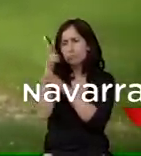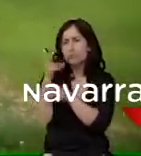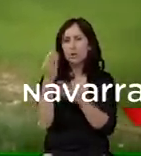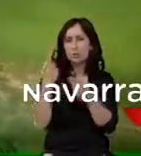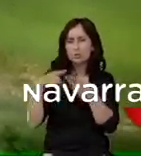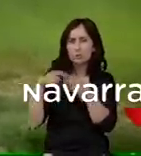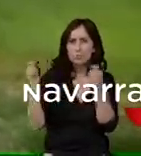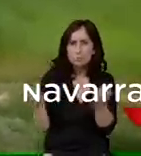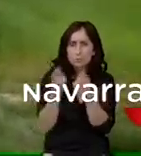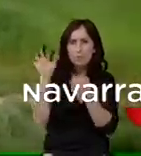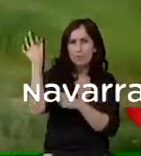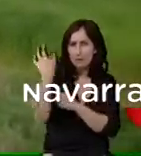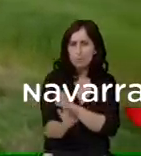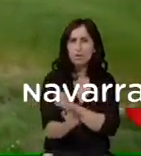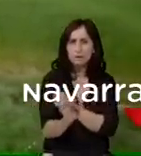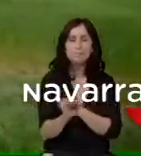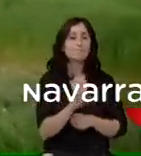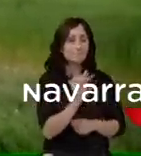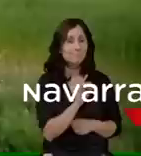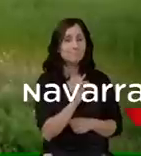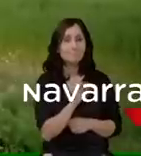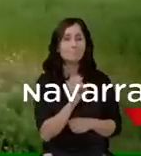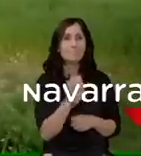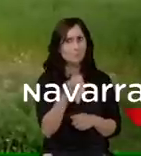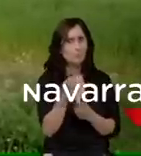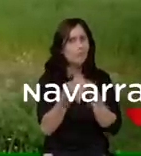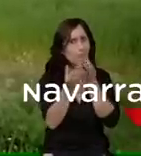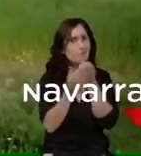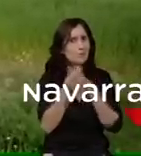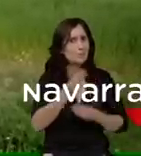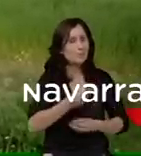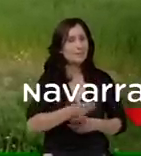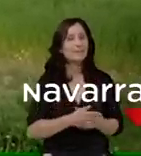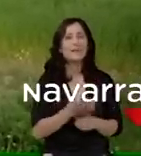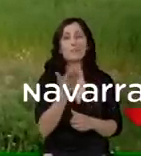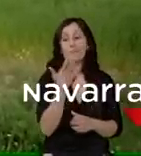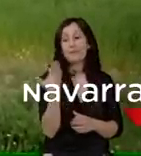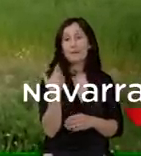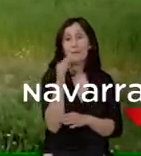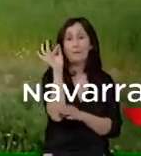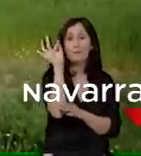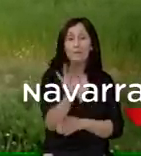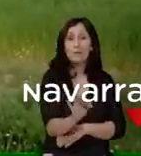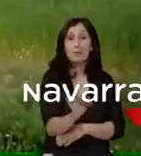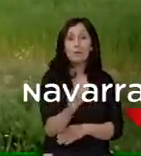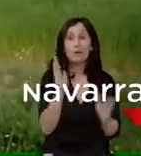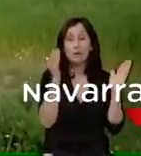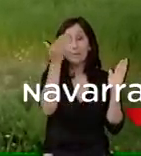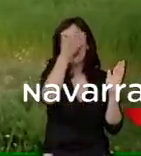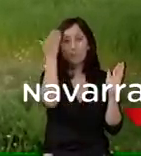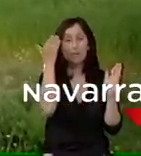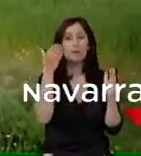spots, también películas. Eso es, veo que estás bien informada. Pues, por ejemplo, la última película que veremos este verano es